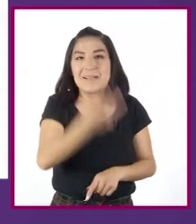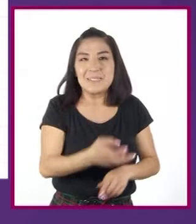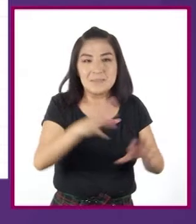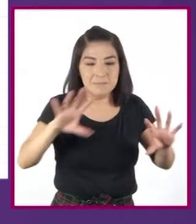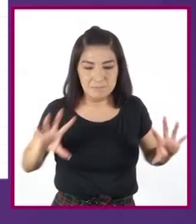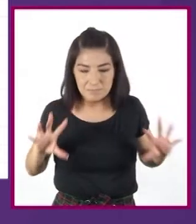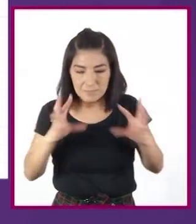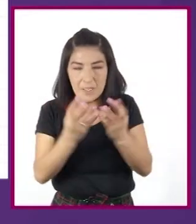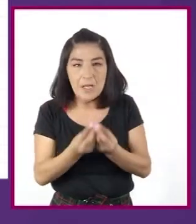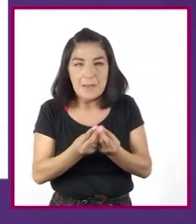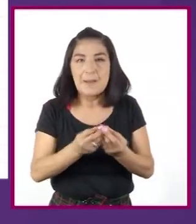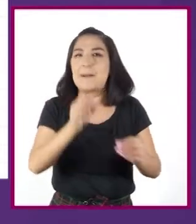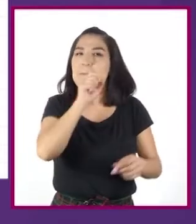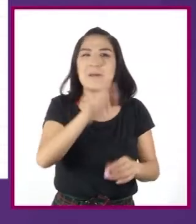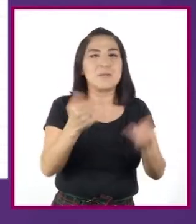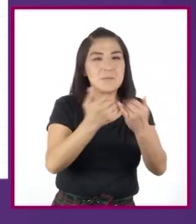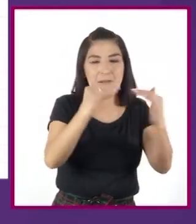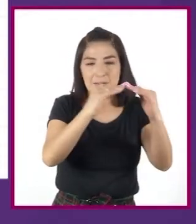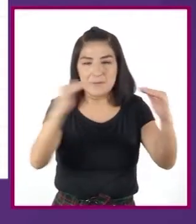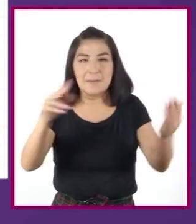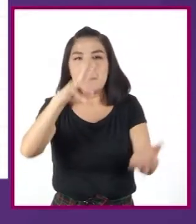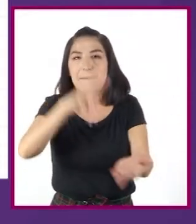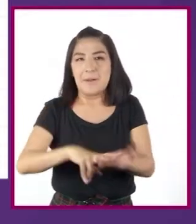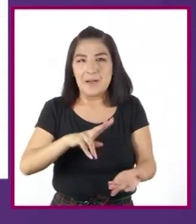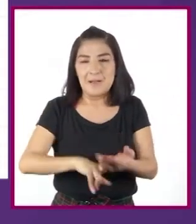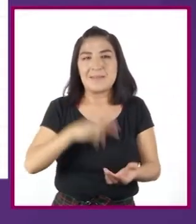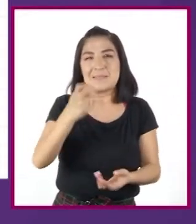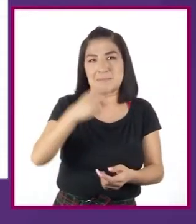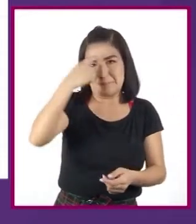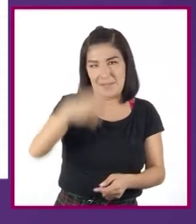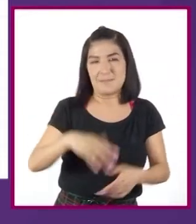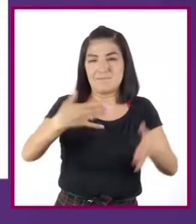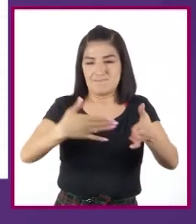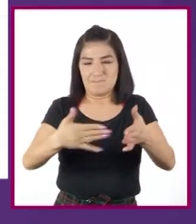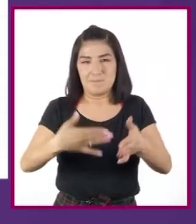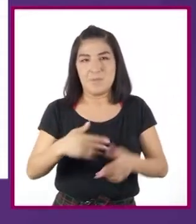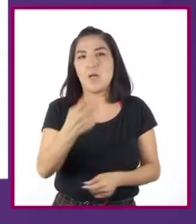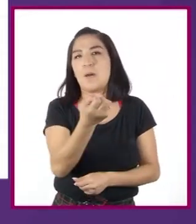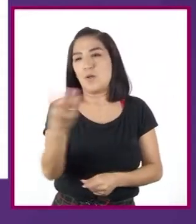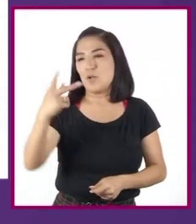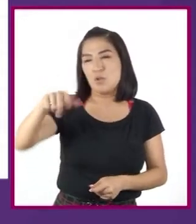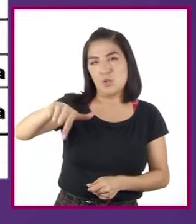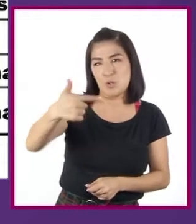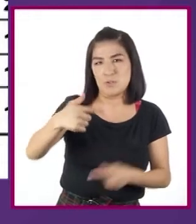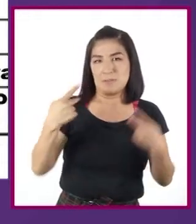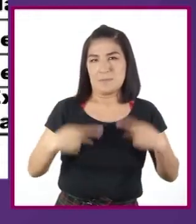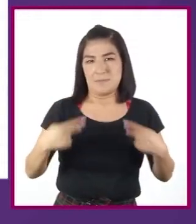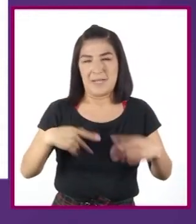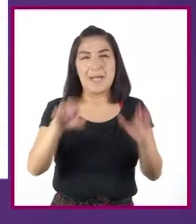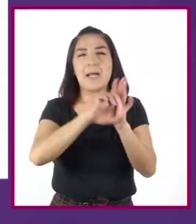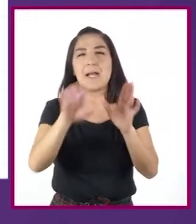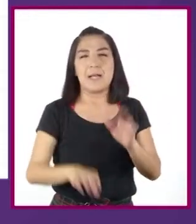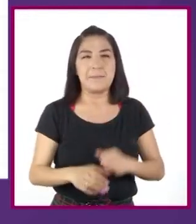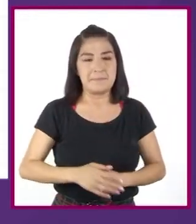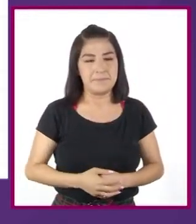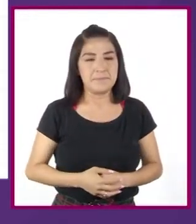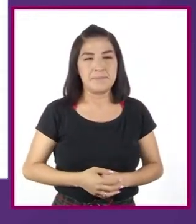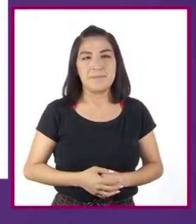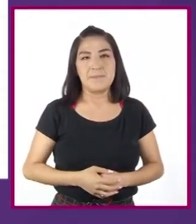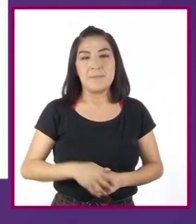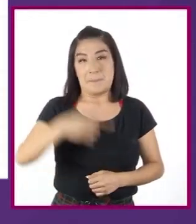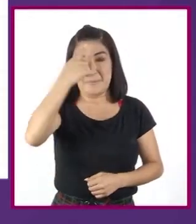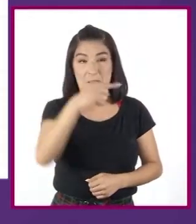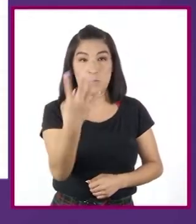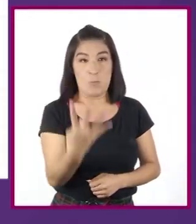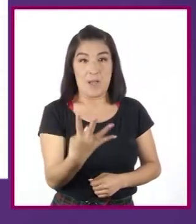que se mantenga la misma proporción que la receta para 12 personas. Por ejemplo, si queremos hacer un panqué para